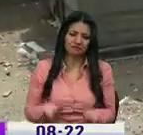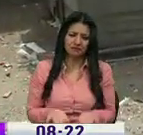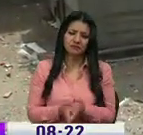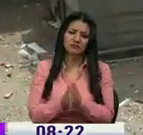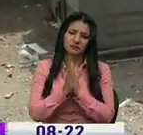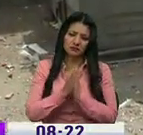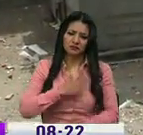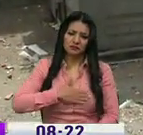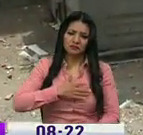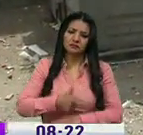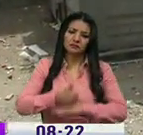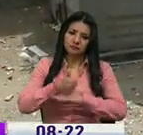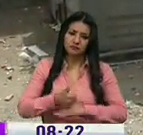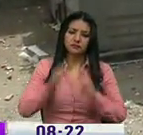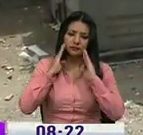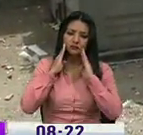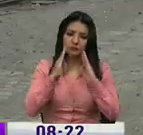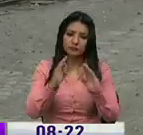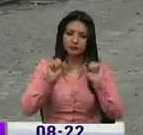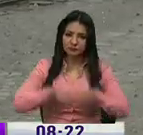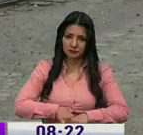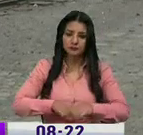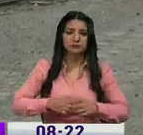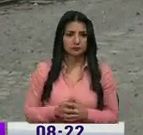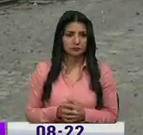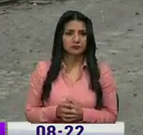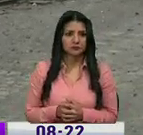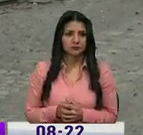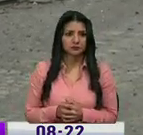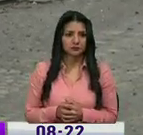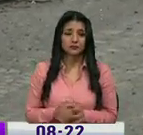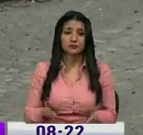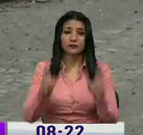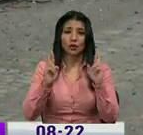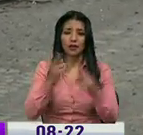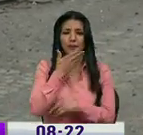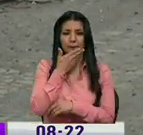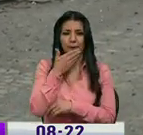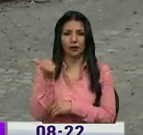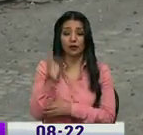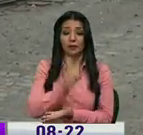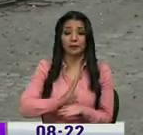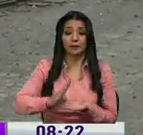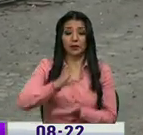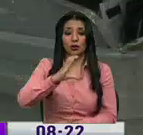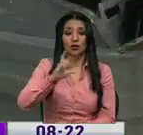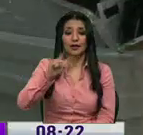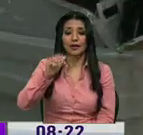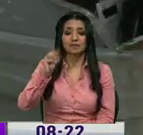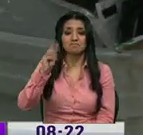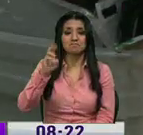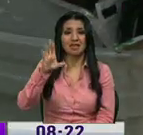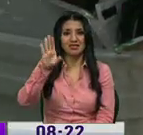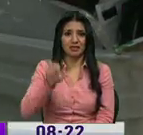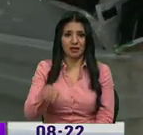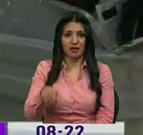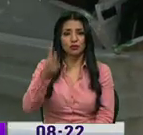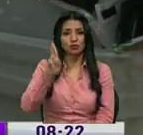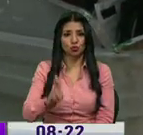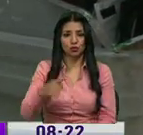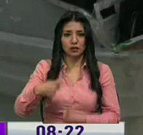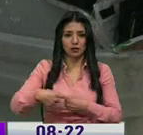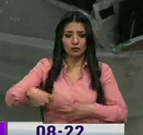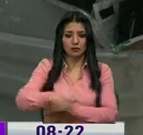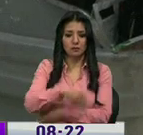las autoridades atiendan sus pedidos y las condiciones mejoren para el barrio Clemente Vallén, en el sector de San Bartolo, entre las